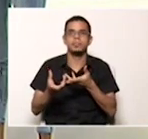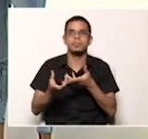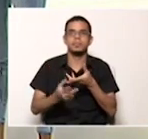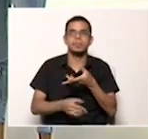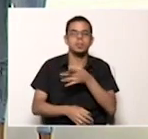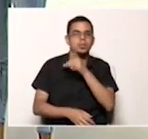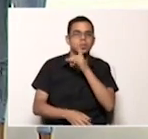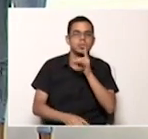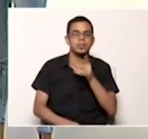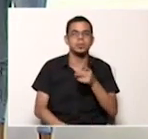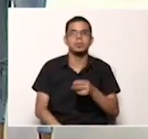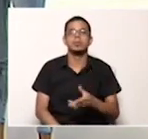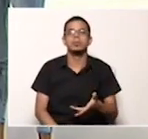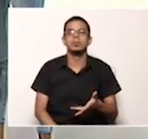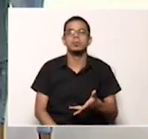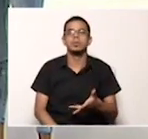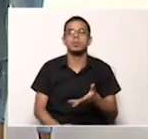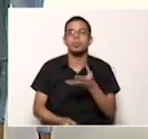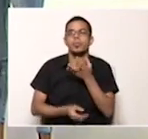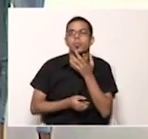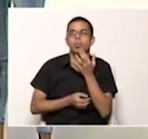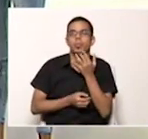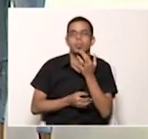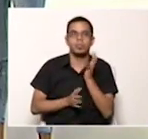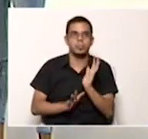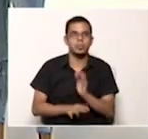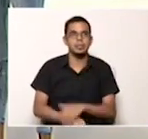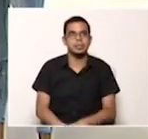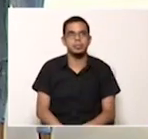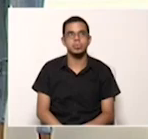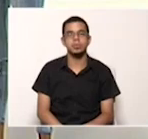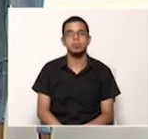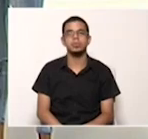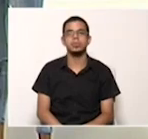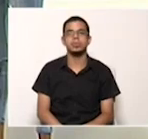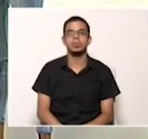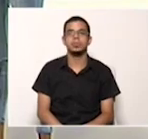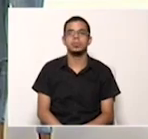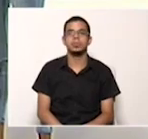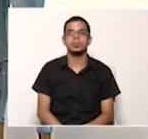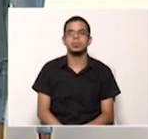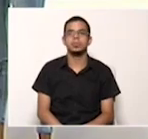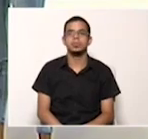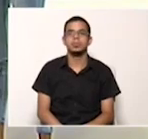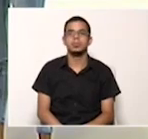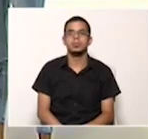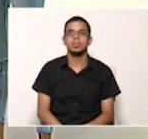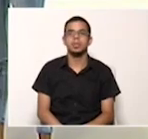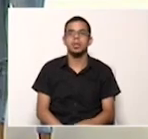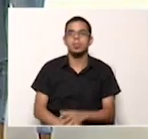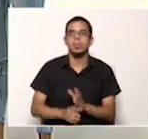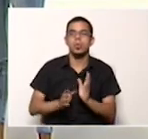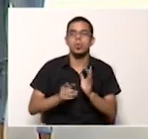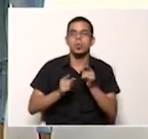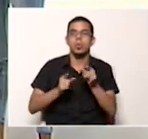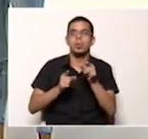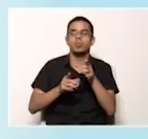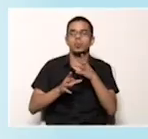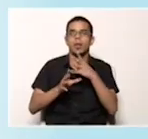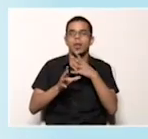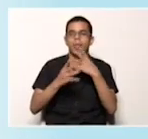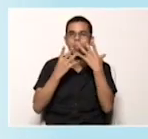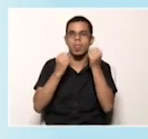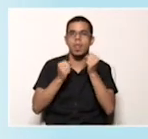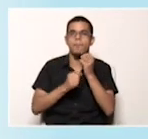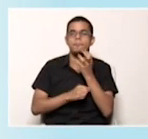invernadero, Jocelyn? Si pudiésemos establecer incluso algún ejemplo para que en casa lo entiendan, profe. Claro. ¿Cuál pudiese ser? Fíjate,